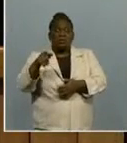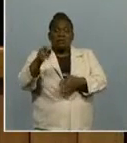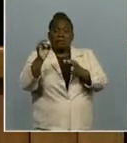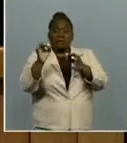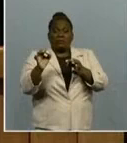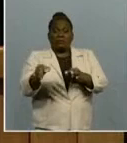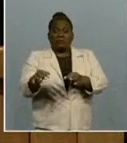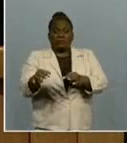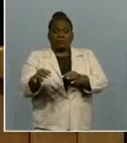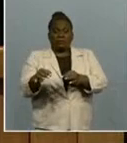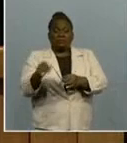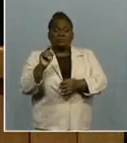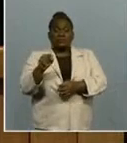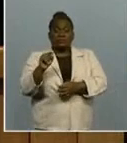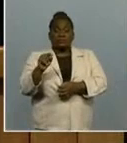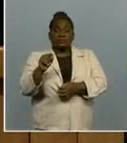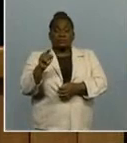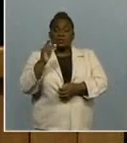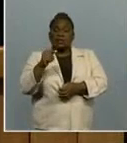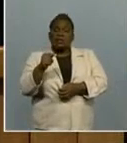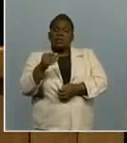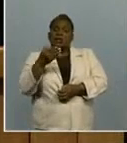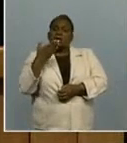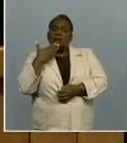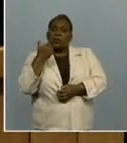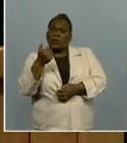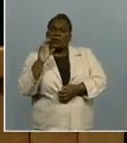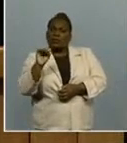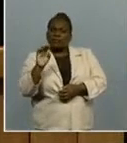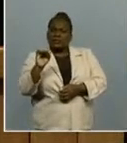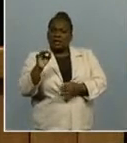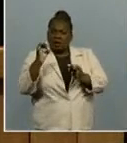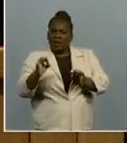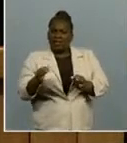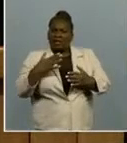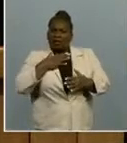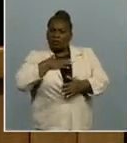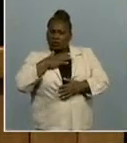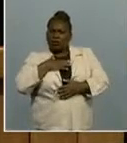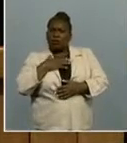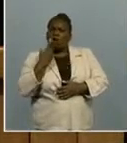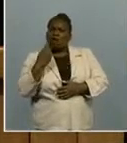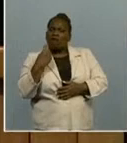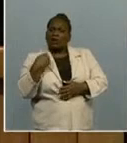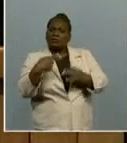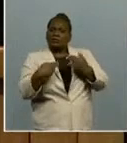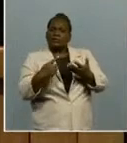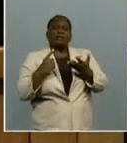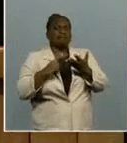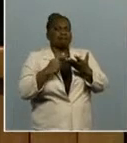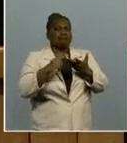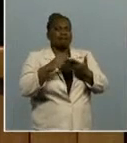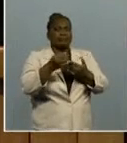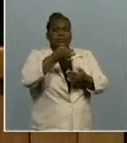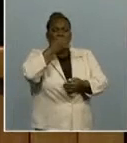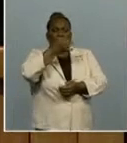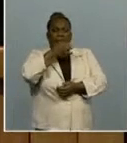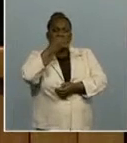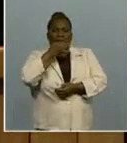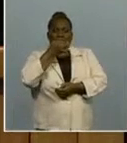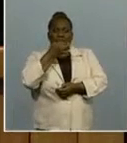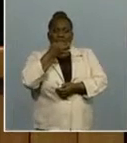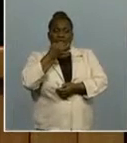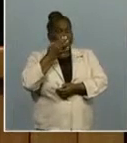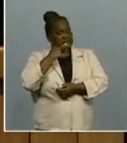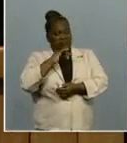no se intenta ocultar las insuficiencias de nuestra propia realidad sobre lo que hemos abundado bastante se trata de